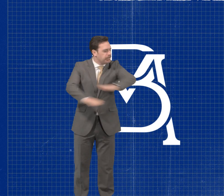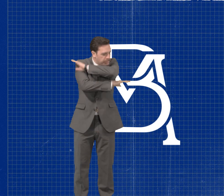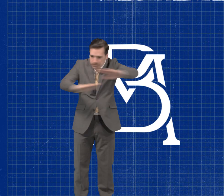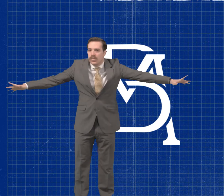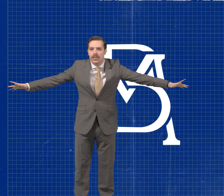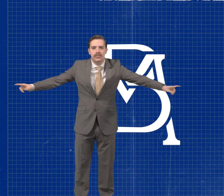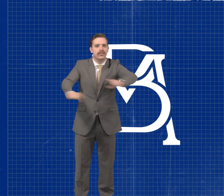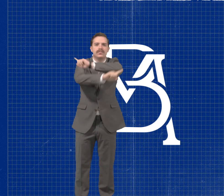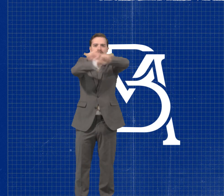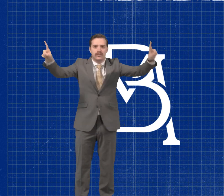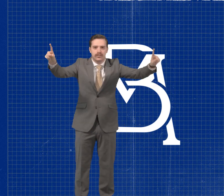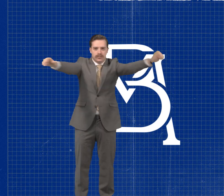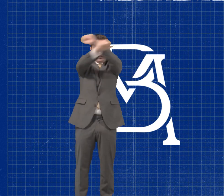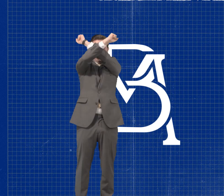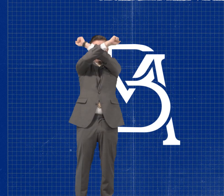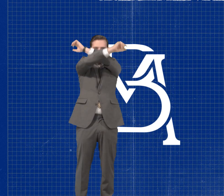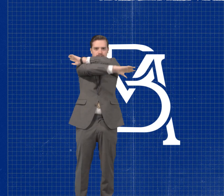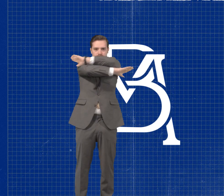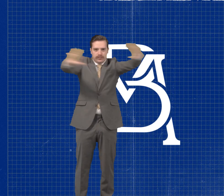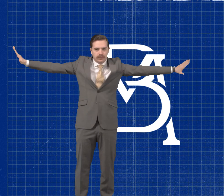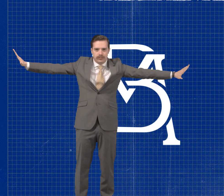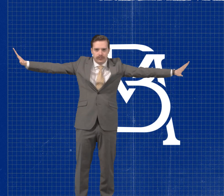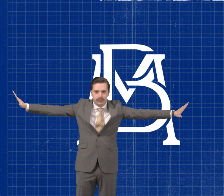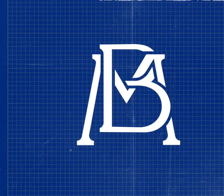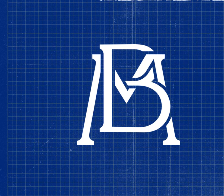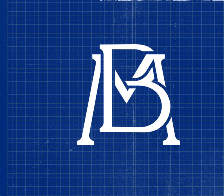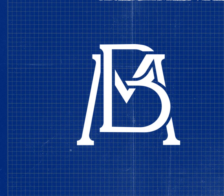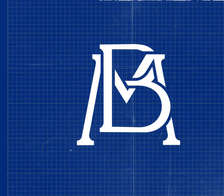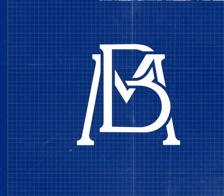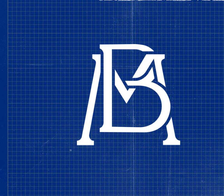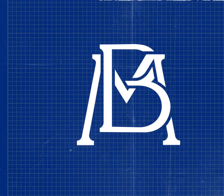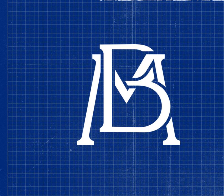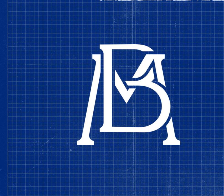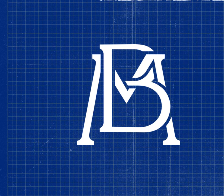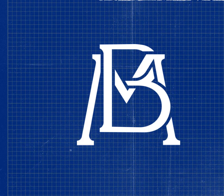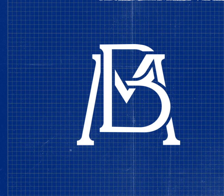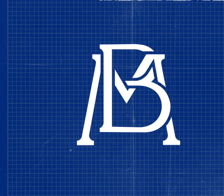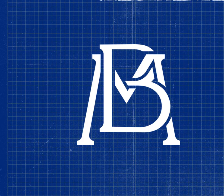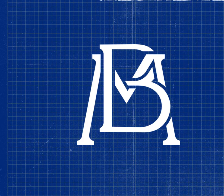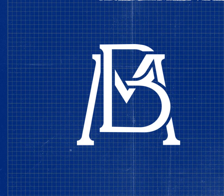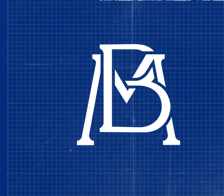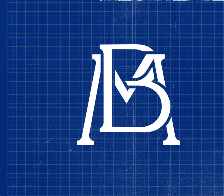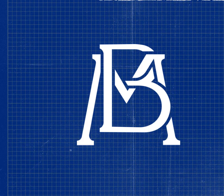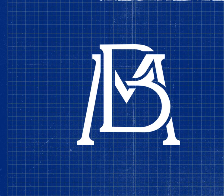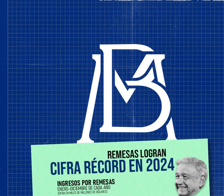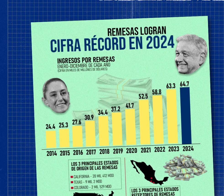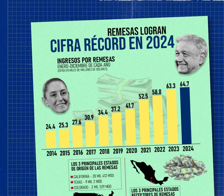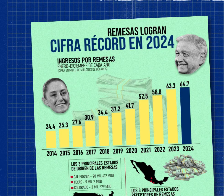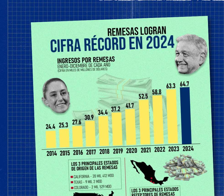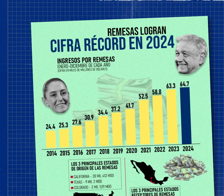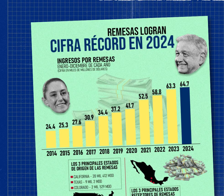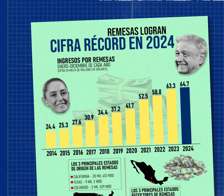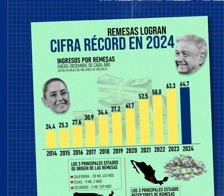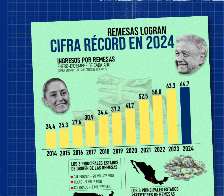gobierno, ya que es un organismo totalmente independiente. Ciertísimo. Por ejemplo, el aumento en las reservas se explica, en gran medida, por